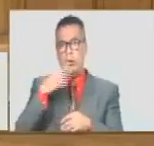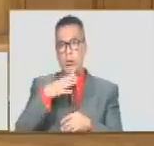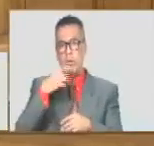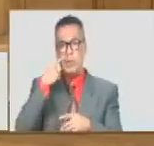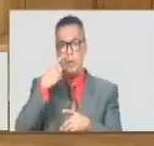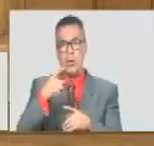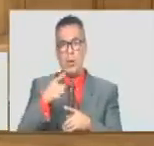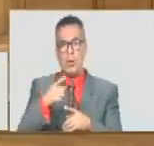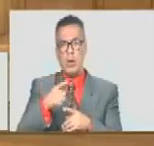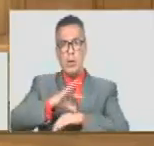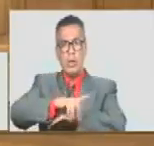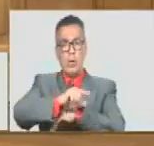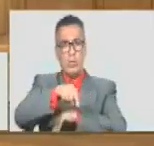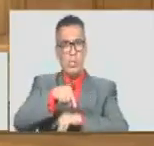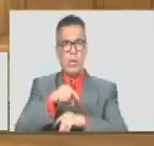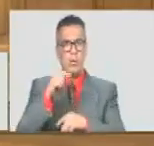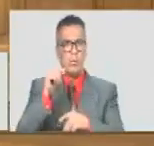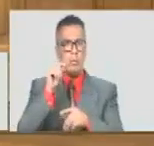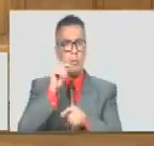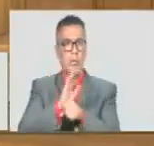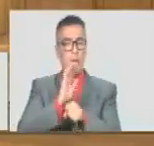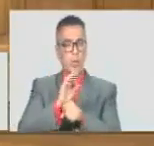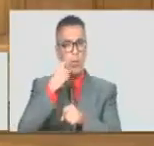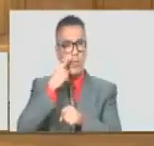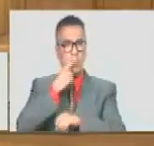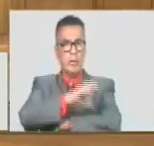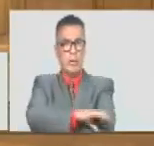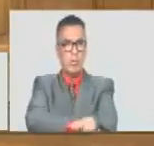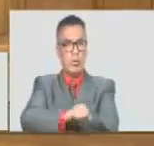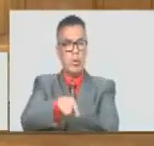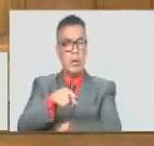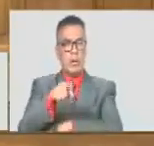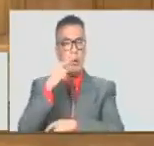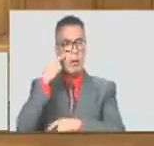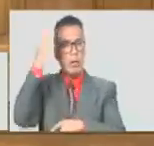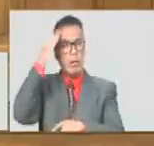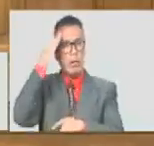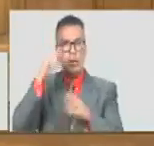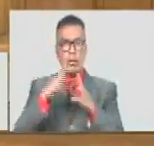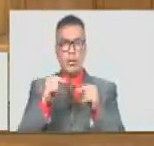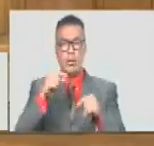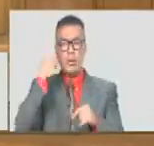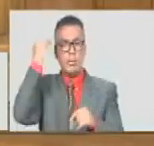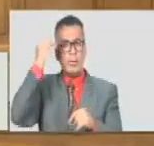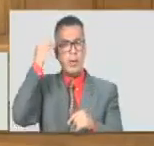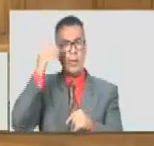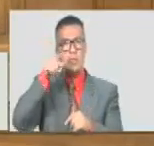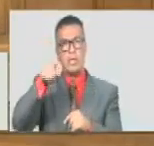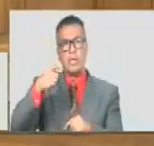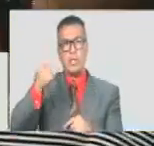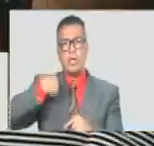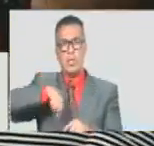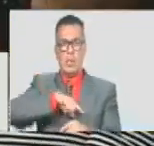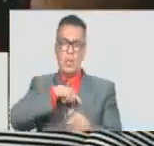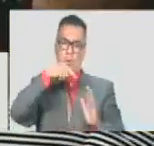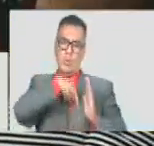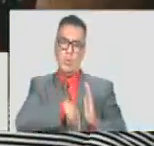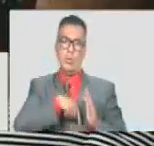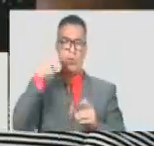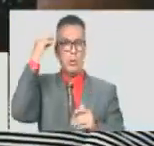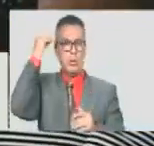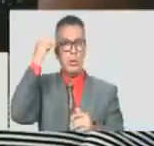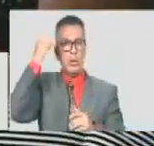indígena, es delincuente. Eso es parte de la colonialidad mental que aún está entre nosotros. Y